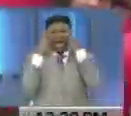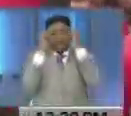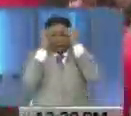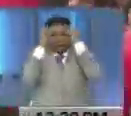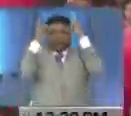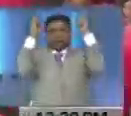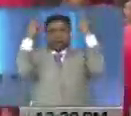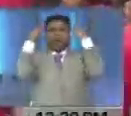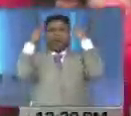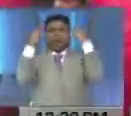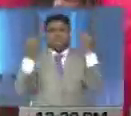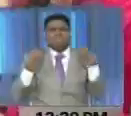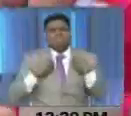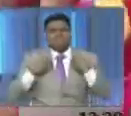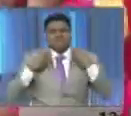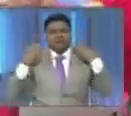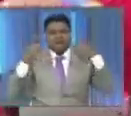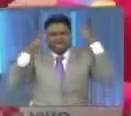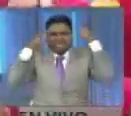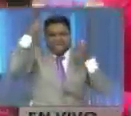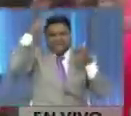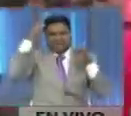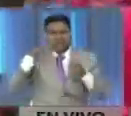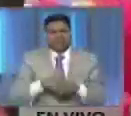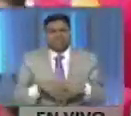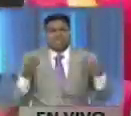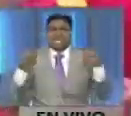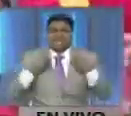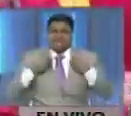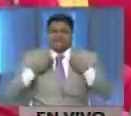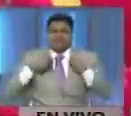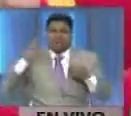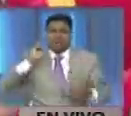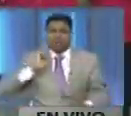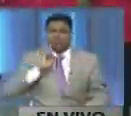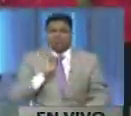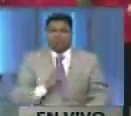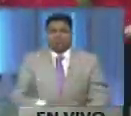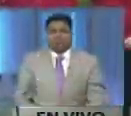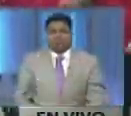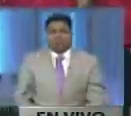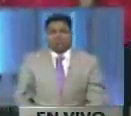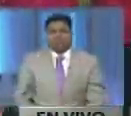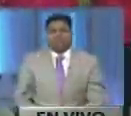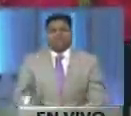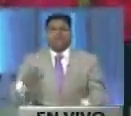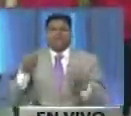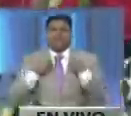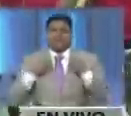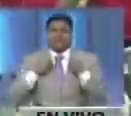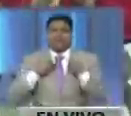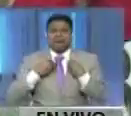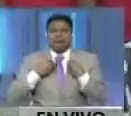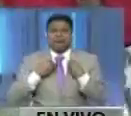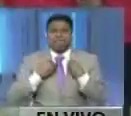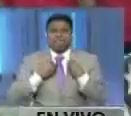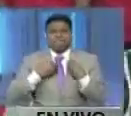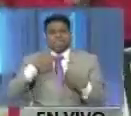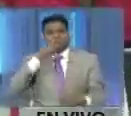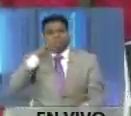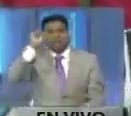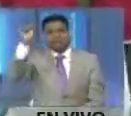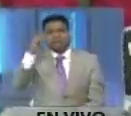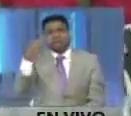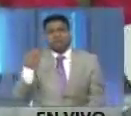¡Que viva el comandante Chávez! ¡Que viva Bolívar! ¡Que viva Maduro! ¡Que viva